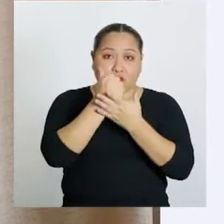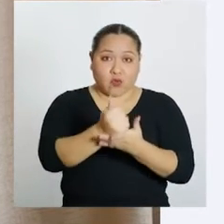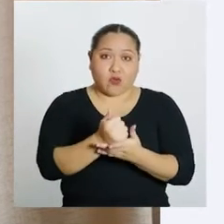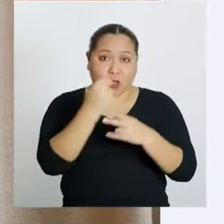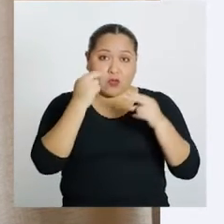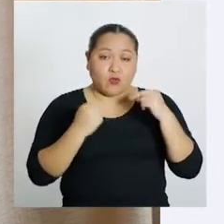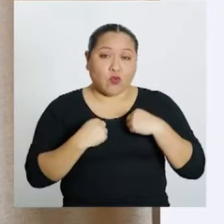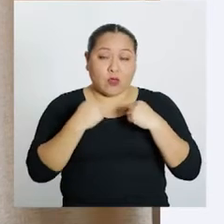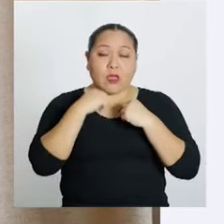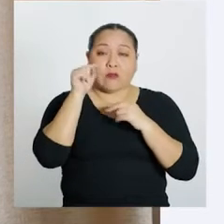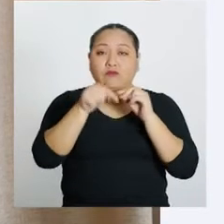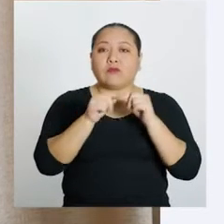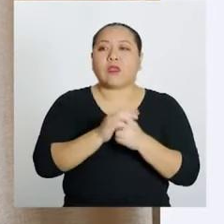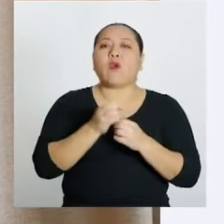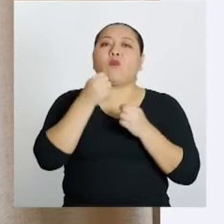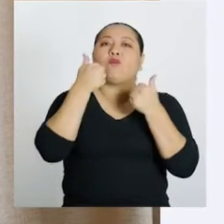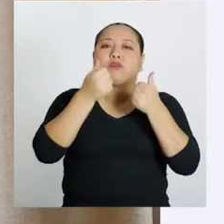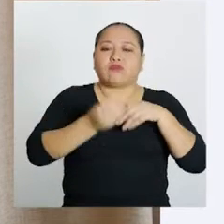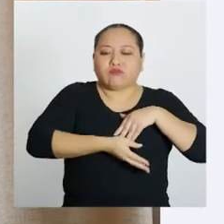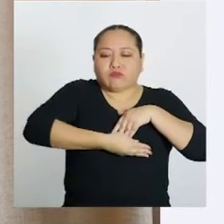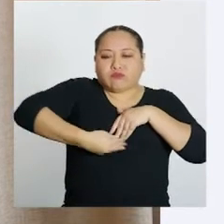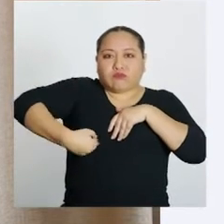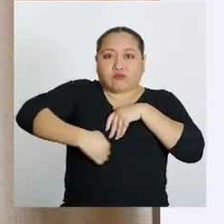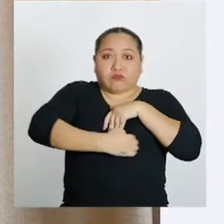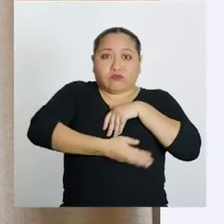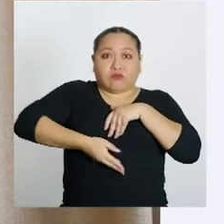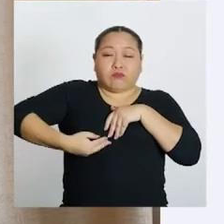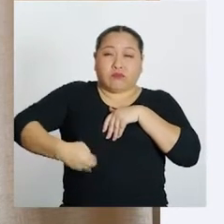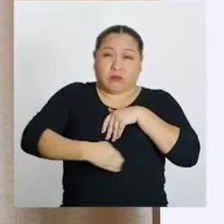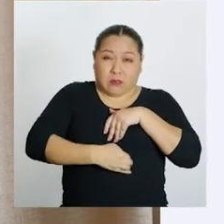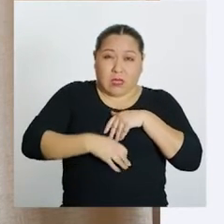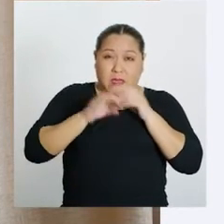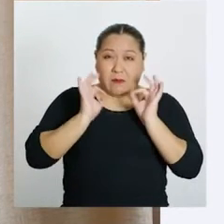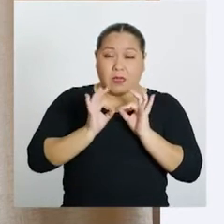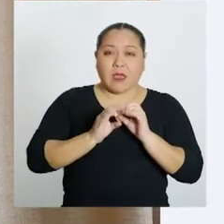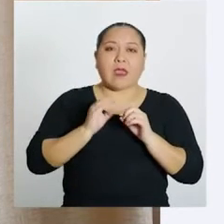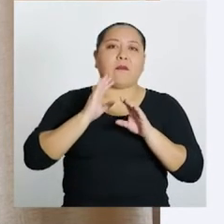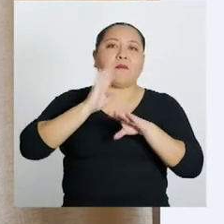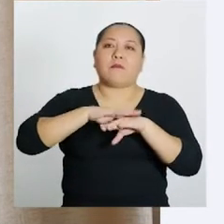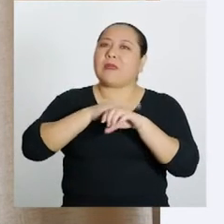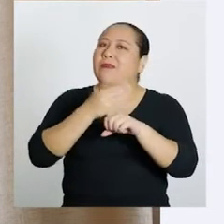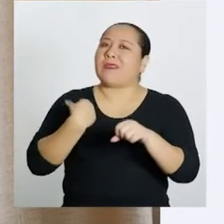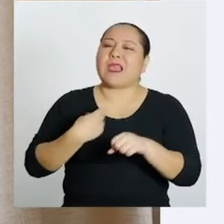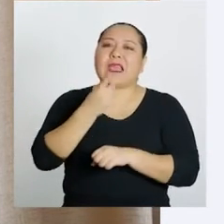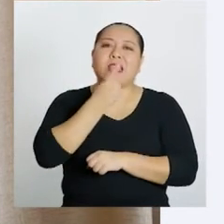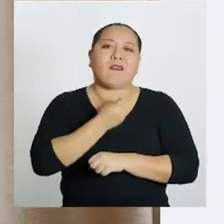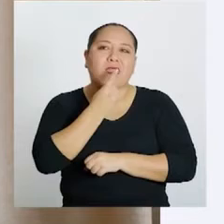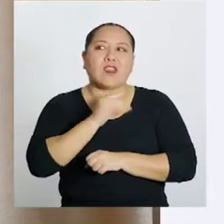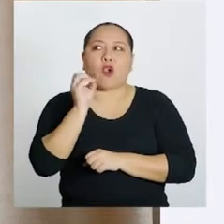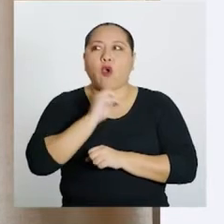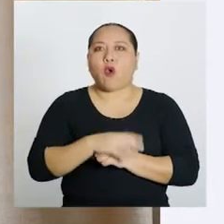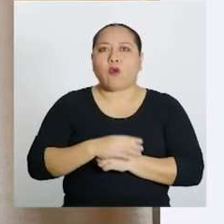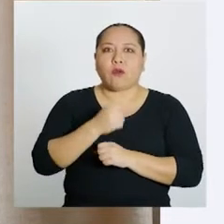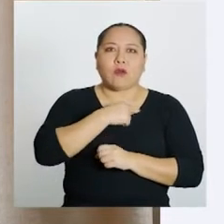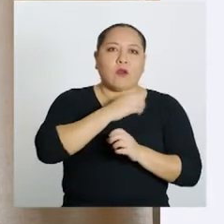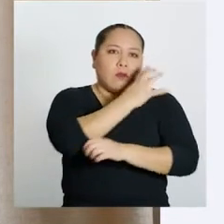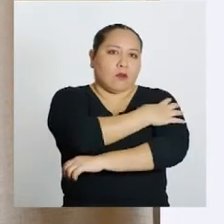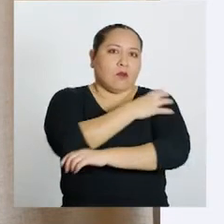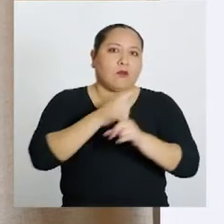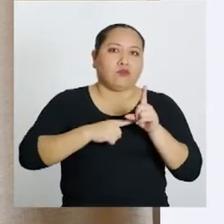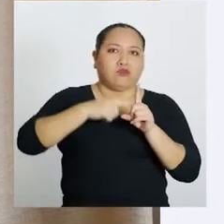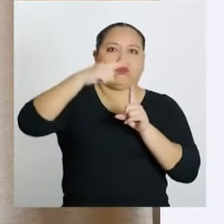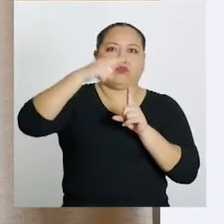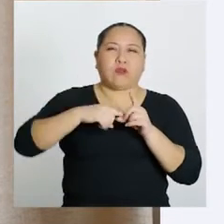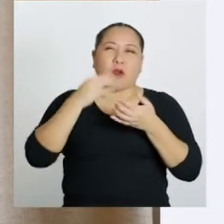en un buen tránsito intestinal y además prevenir diferentes enfermedades como pueden ser diabetes, hipertensión, cardiovasculares.